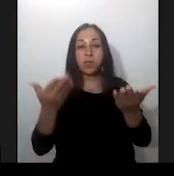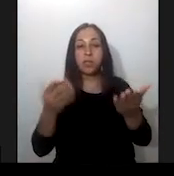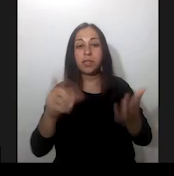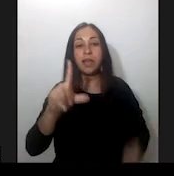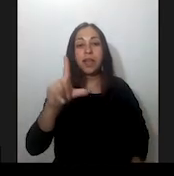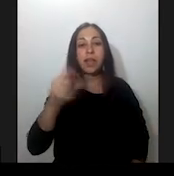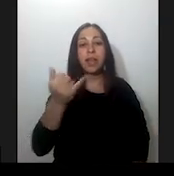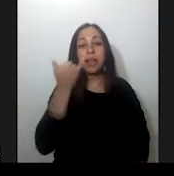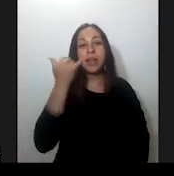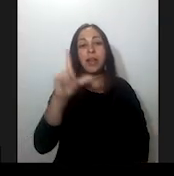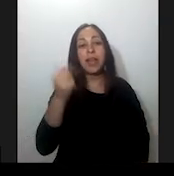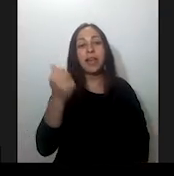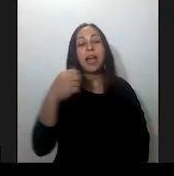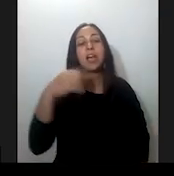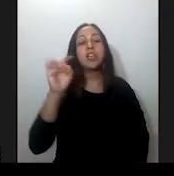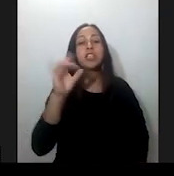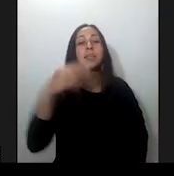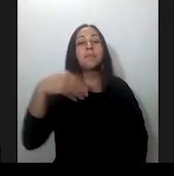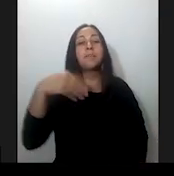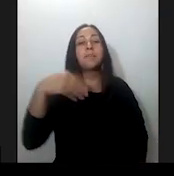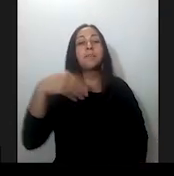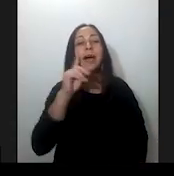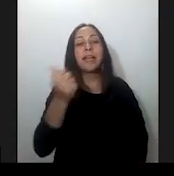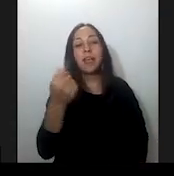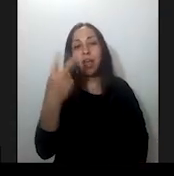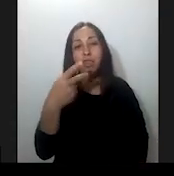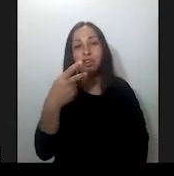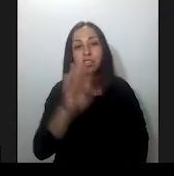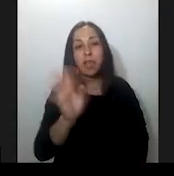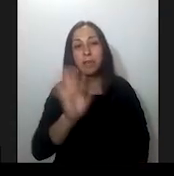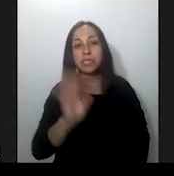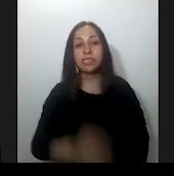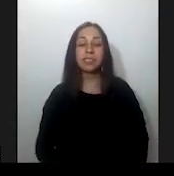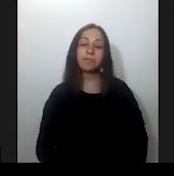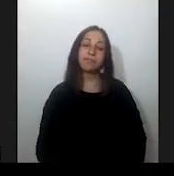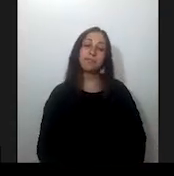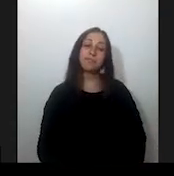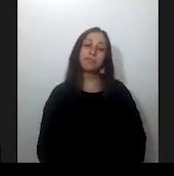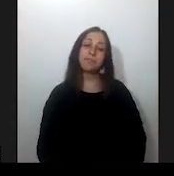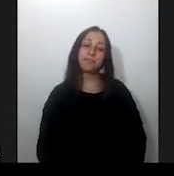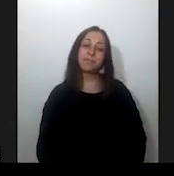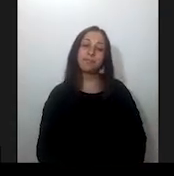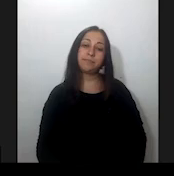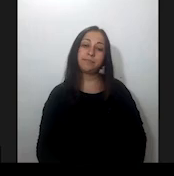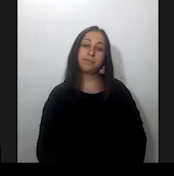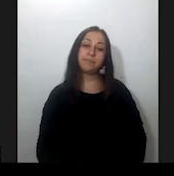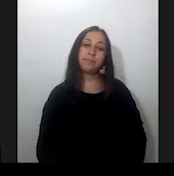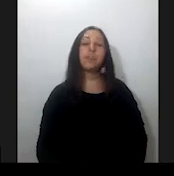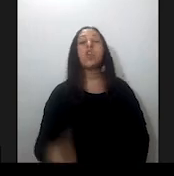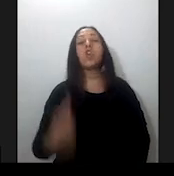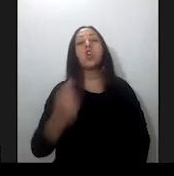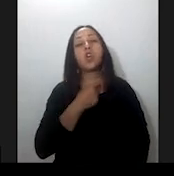Argentina y me va a mostrar a Laila y a María, que son las dos personas que son de Argentina.